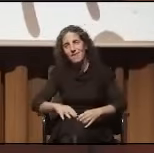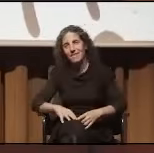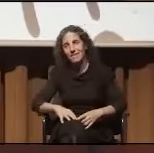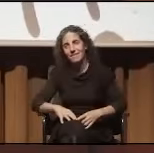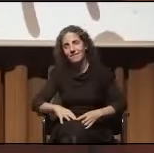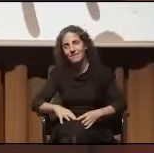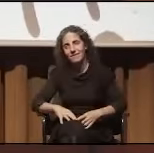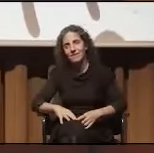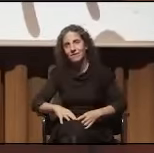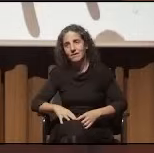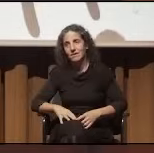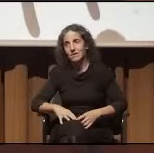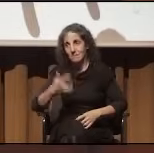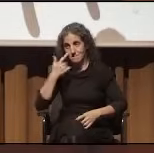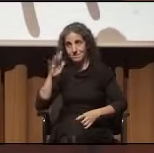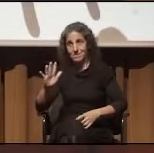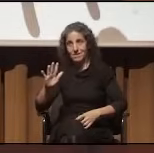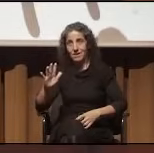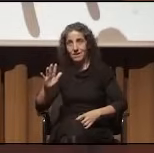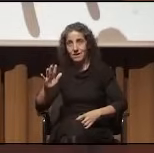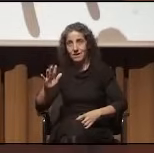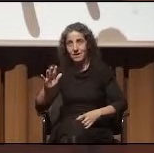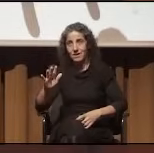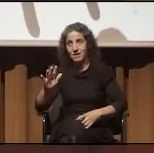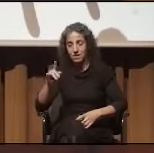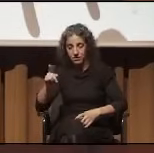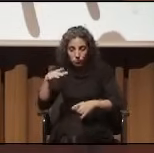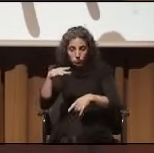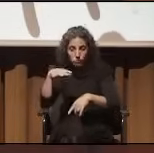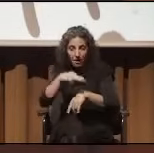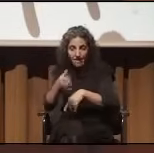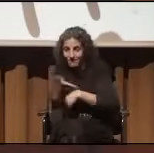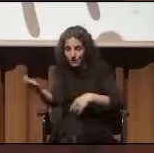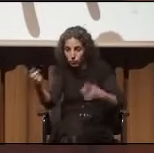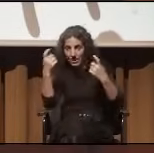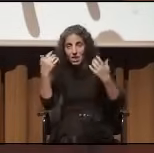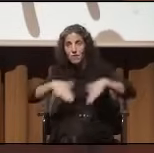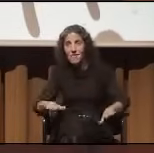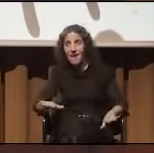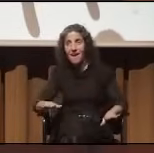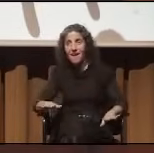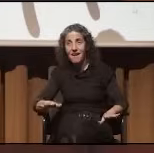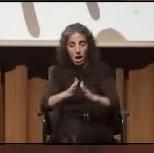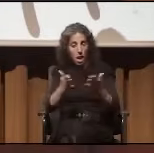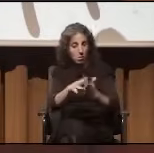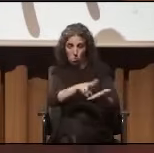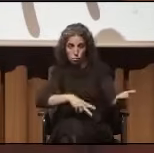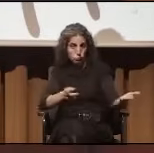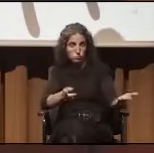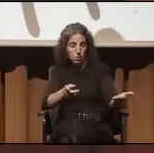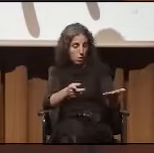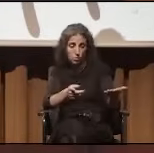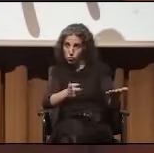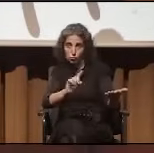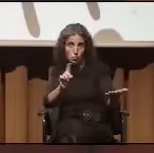Eso es lo que me han enseñado los enfermos. Fijaros lo que se puede aprender al lado de la cama de un enfermo terminal. Porque eso no me lo he leído en los libros, lo he visto en la vida.